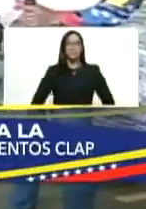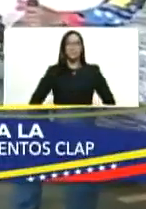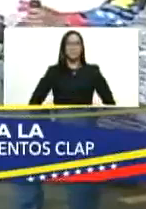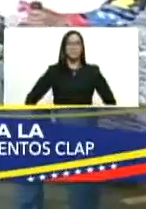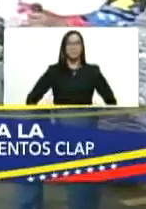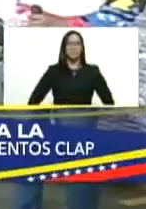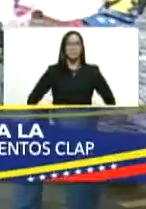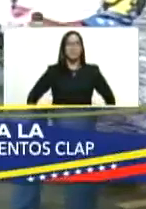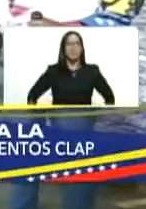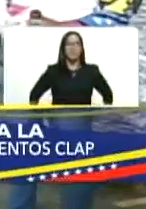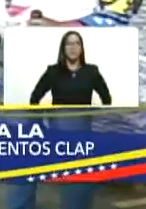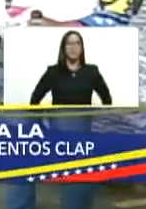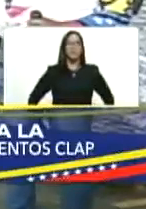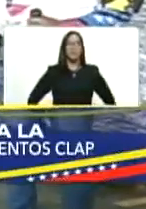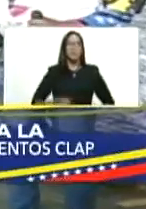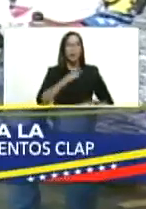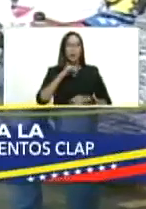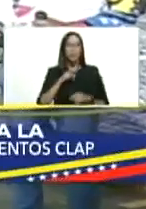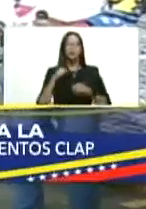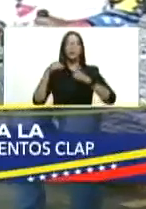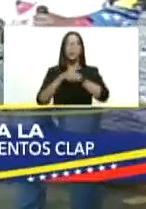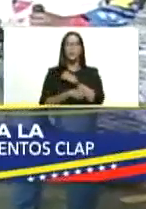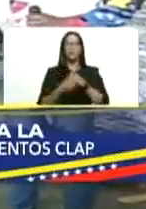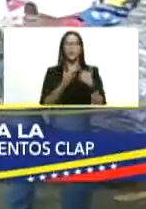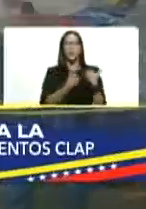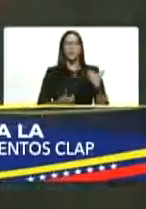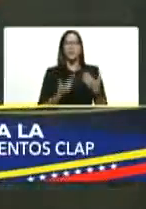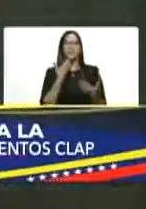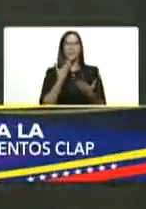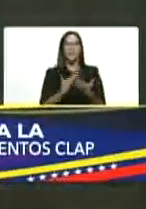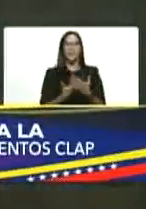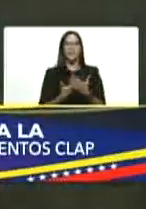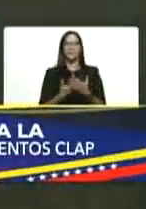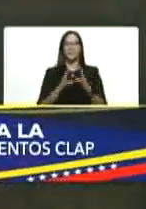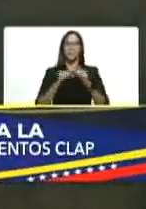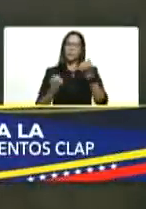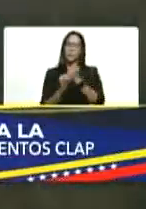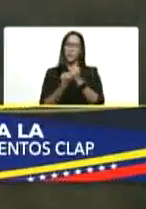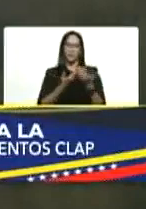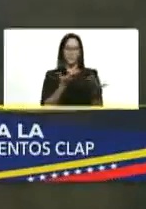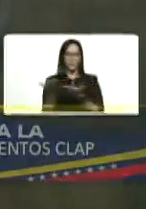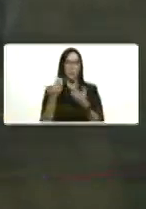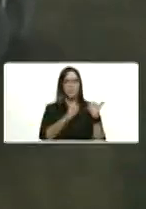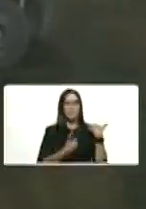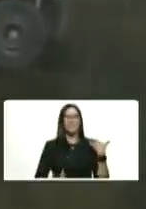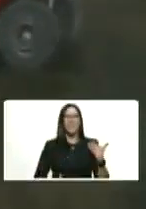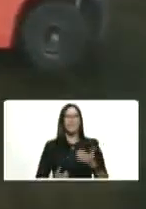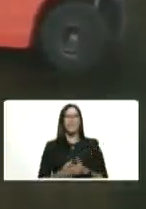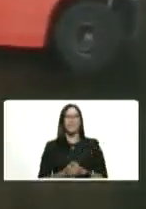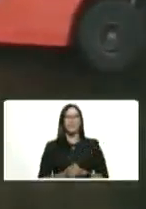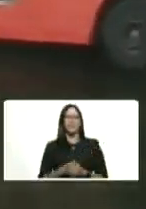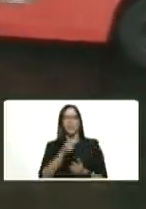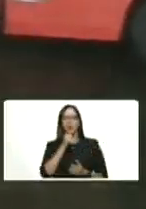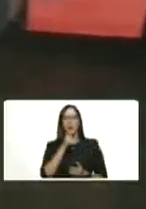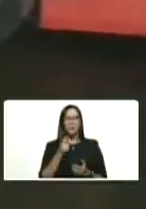Iremos nosotros profundizando, presidente. Gracias por todo su apoyo. Adelante, presidente, si existe alguna